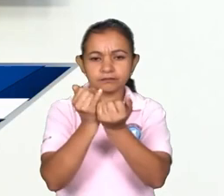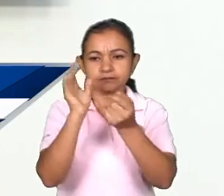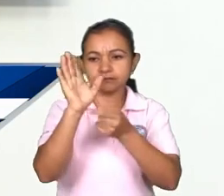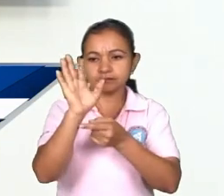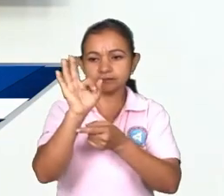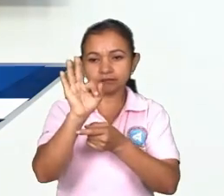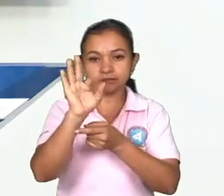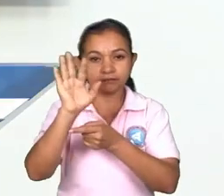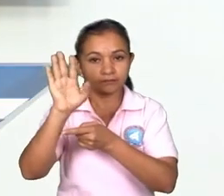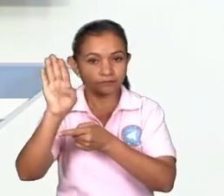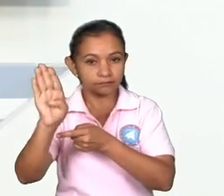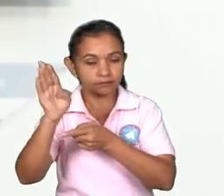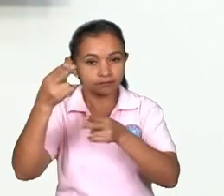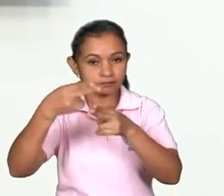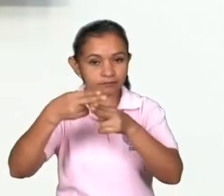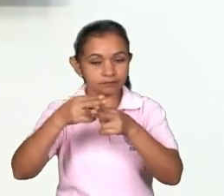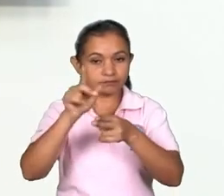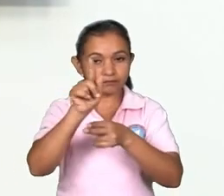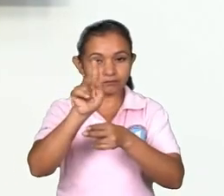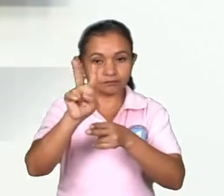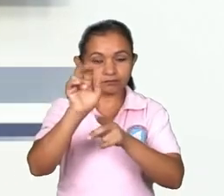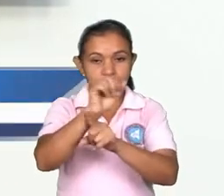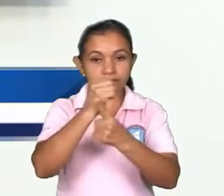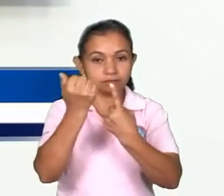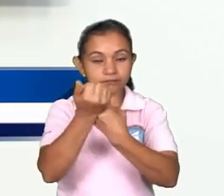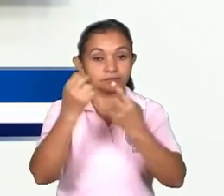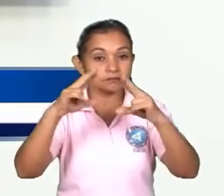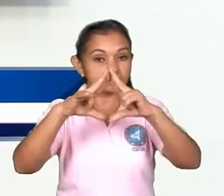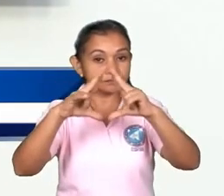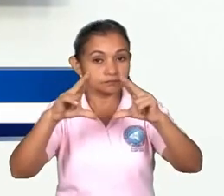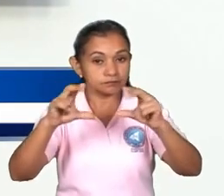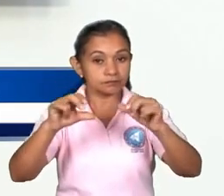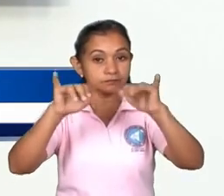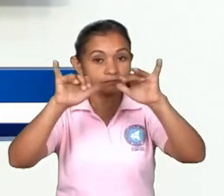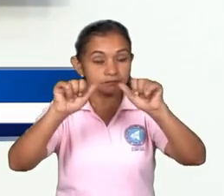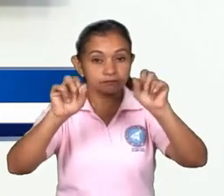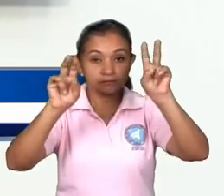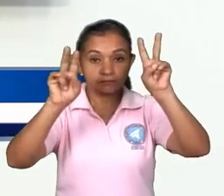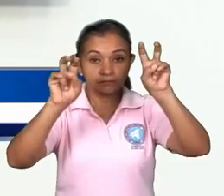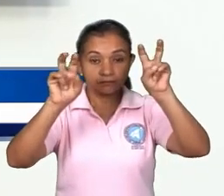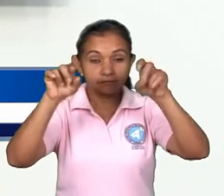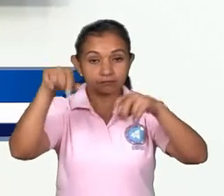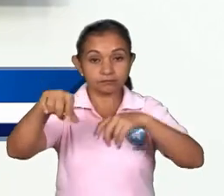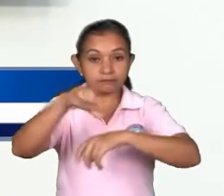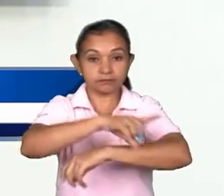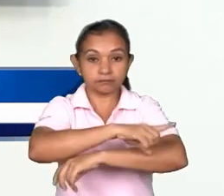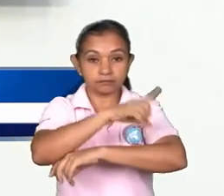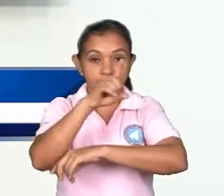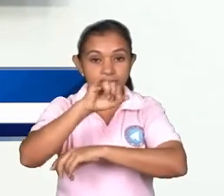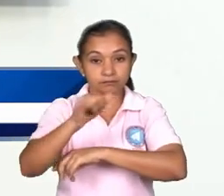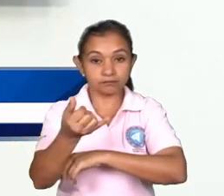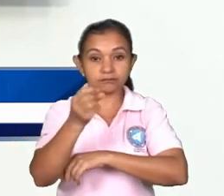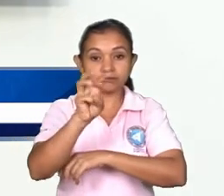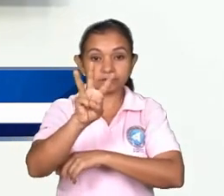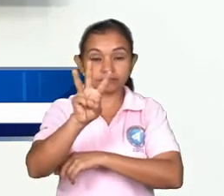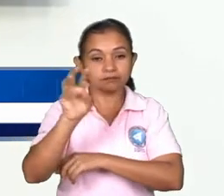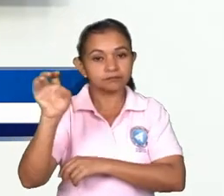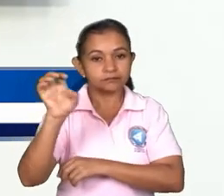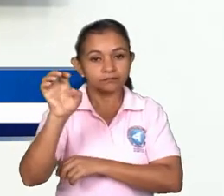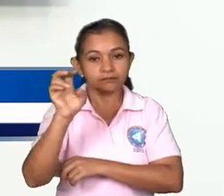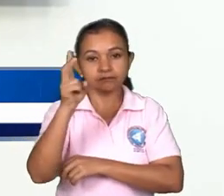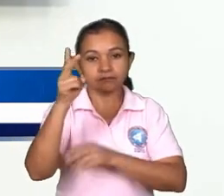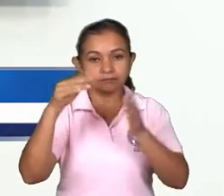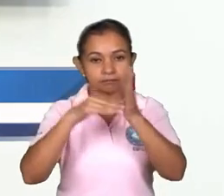en Facebook con el nombre de Canal Parlamentario Nicaragua. De inmediato les dejamos con nuestros titulares correspondientes a este jueves 3 de enero del